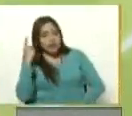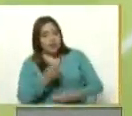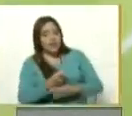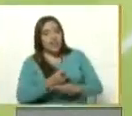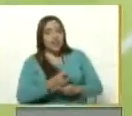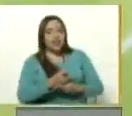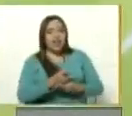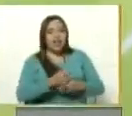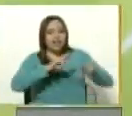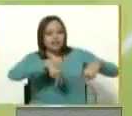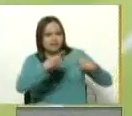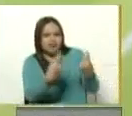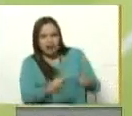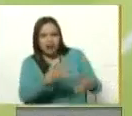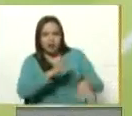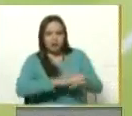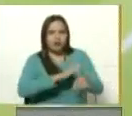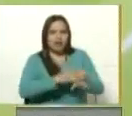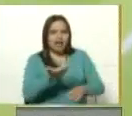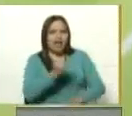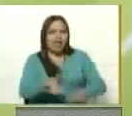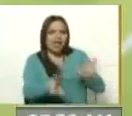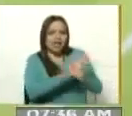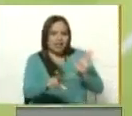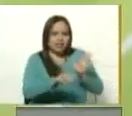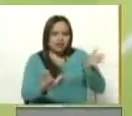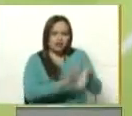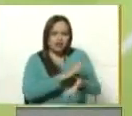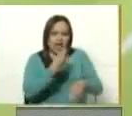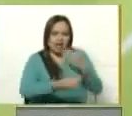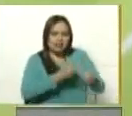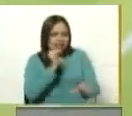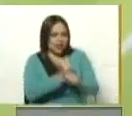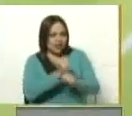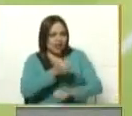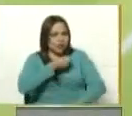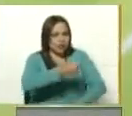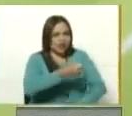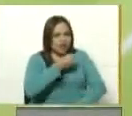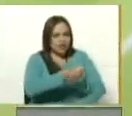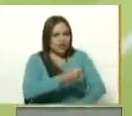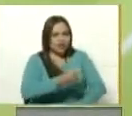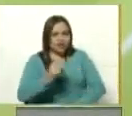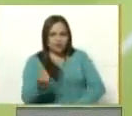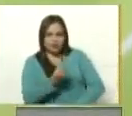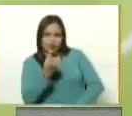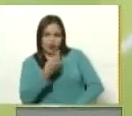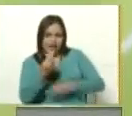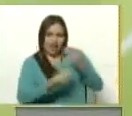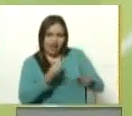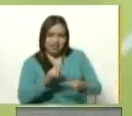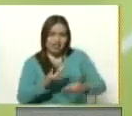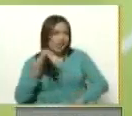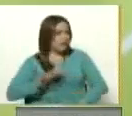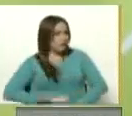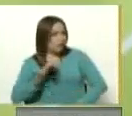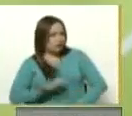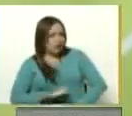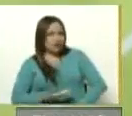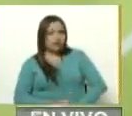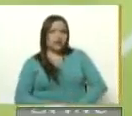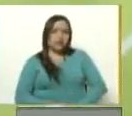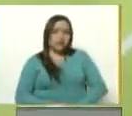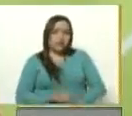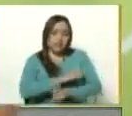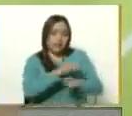actualizarse, porque tenemos una ley de ejercicio del periodismo que está, la única vez que resultó ser